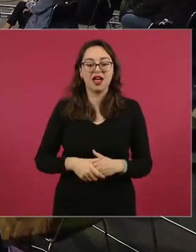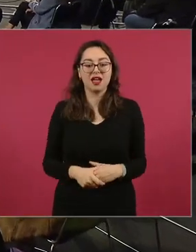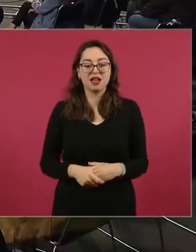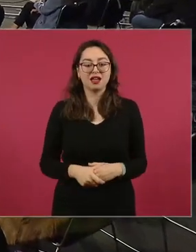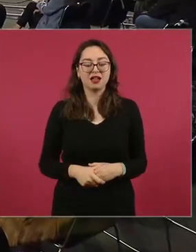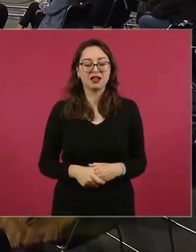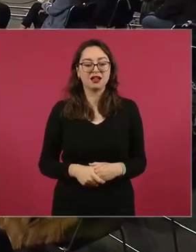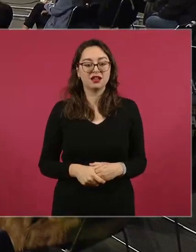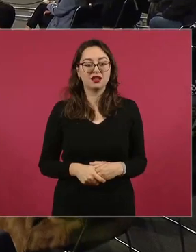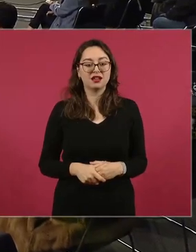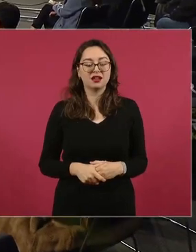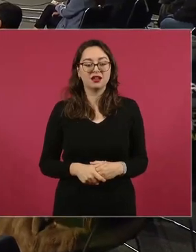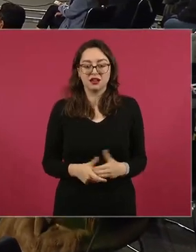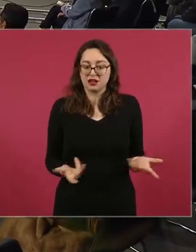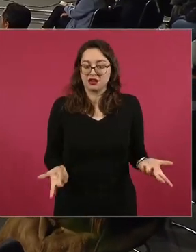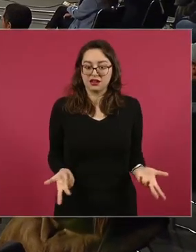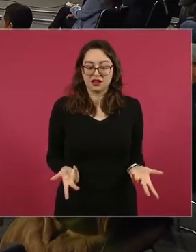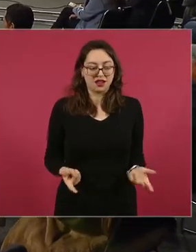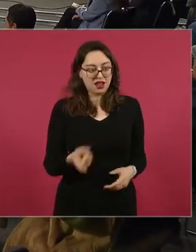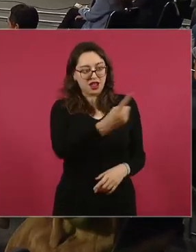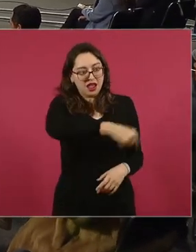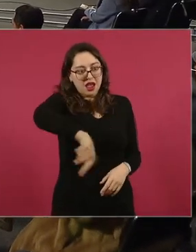vedados. Aquí no se toca.